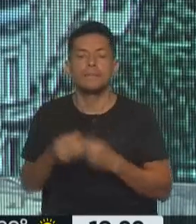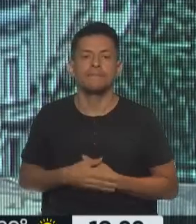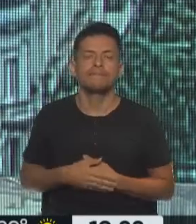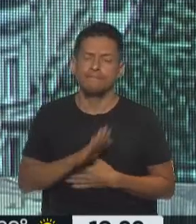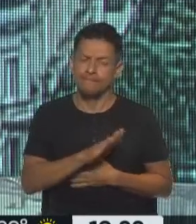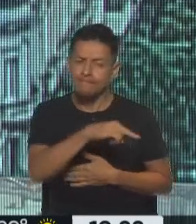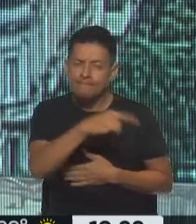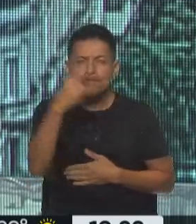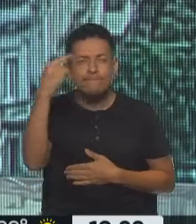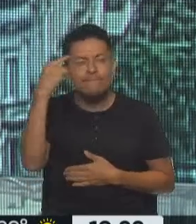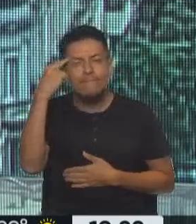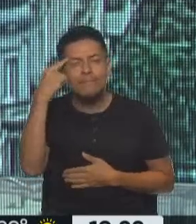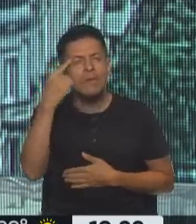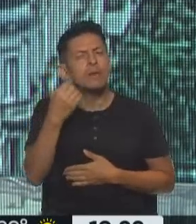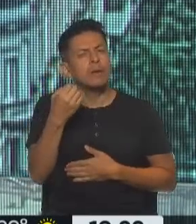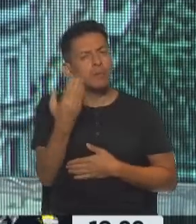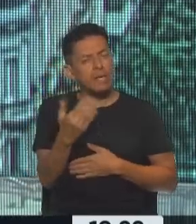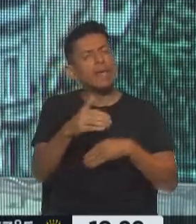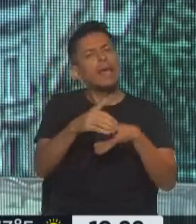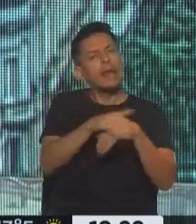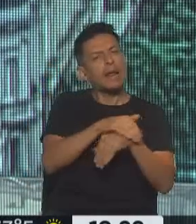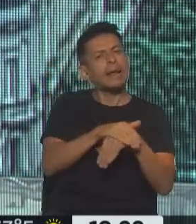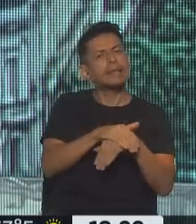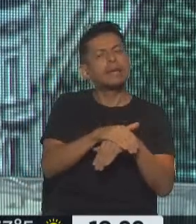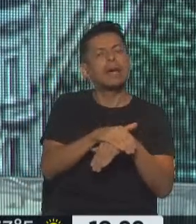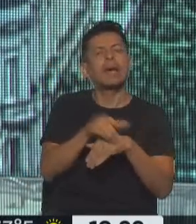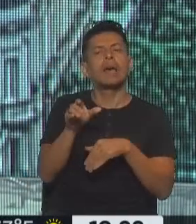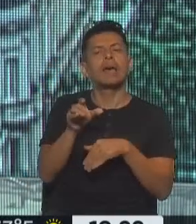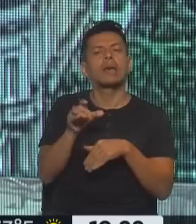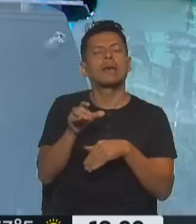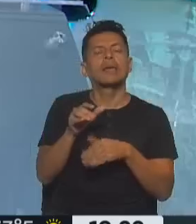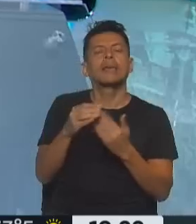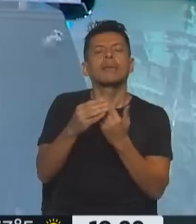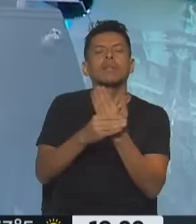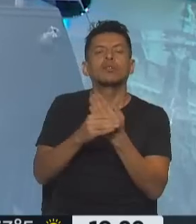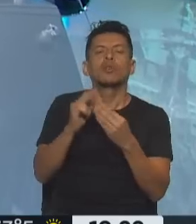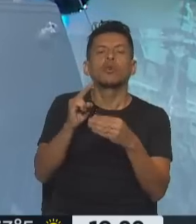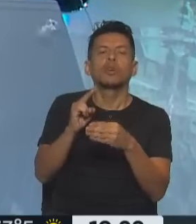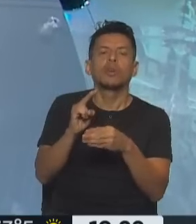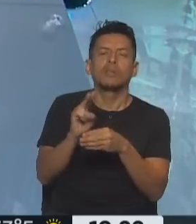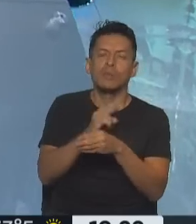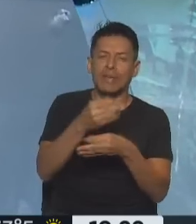¿Por qué Rodríguez Larreta lo separó del cargo al ministro de Justicia y Seguridad?